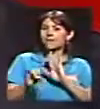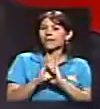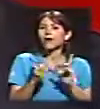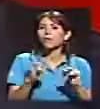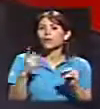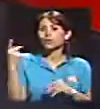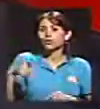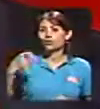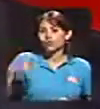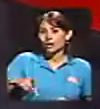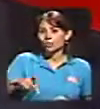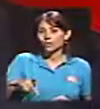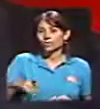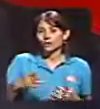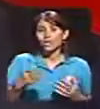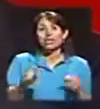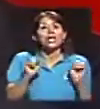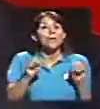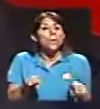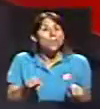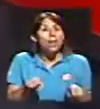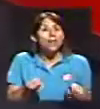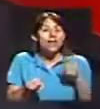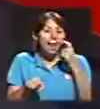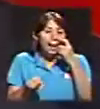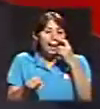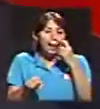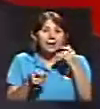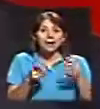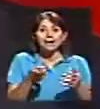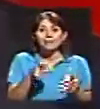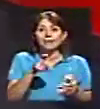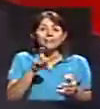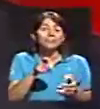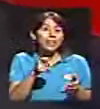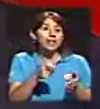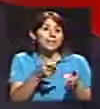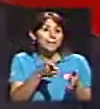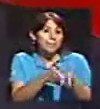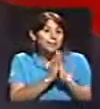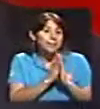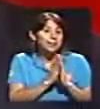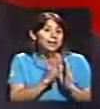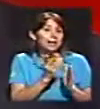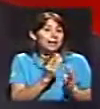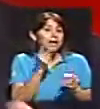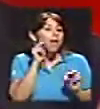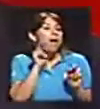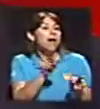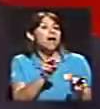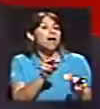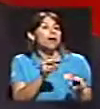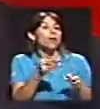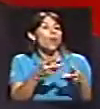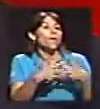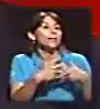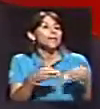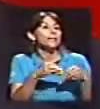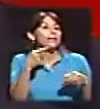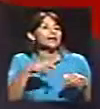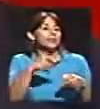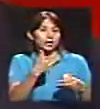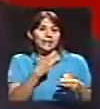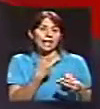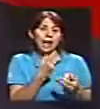y logren primero requerir capital adicional a las compañías más riesgosas, y además que logren de parte del supervisor tener